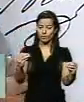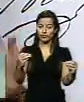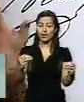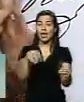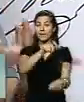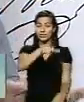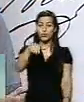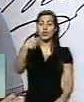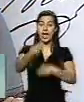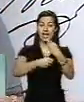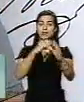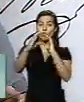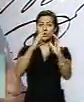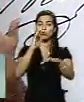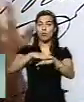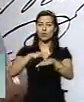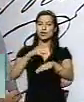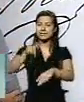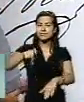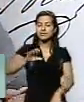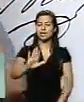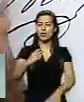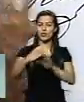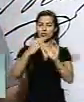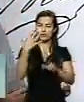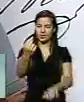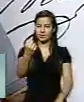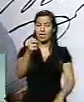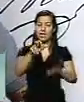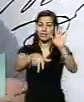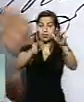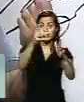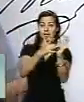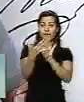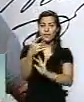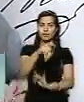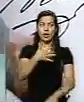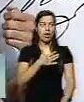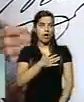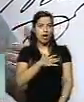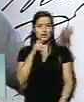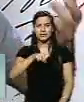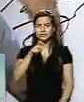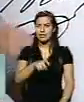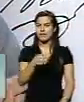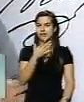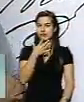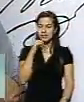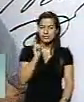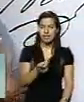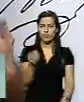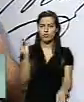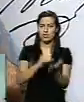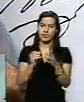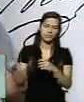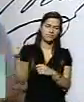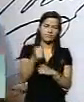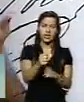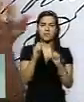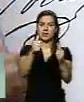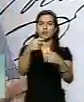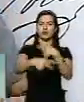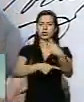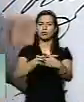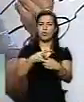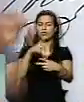hace comunicación por una necesidad. Y el 13 de abril era la necesidad de volver y de volver al proceso,